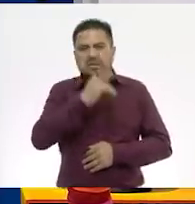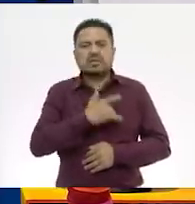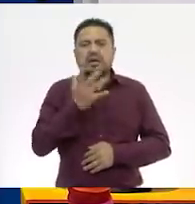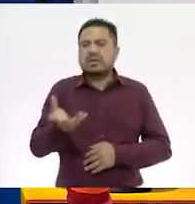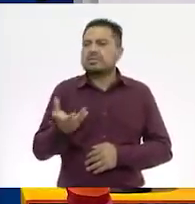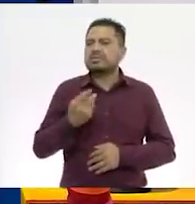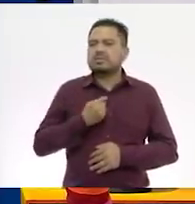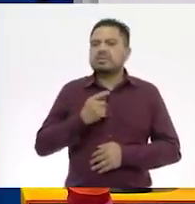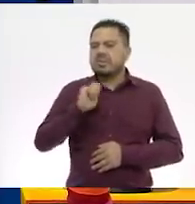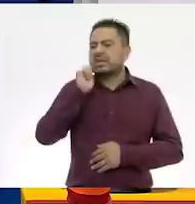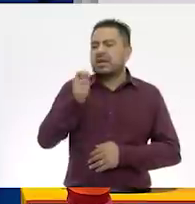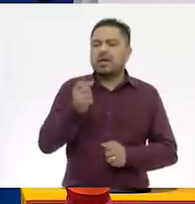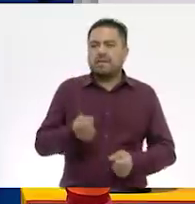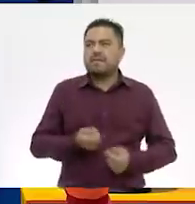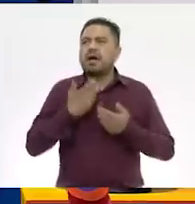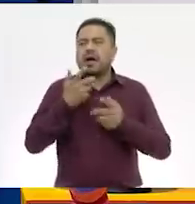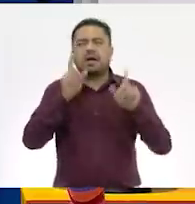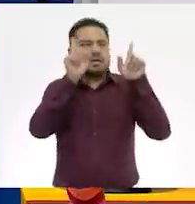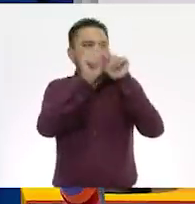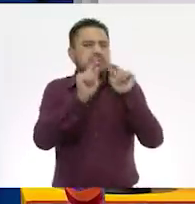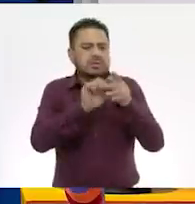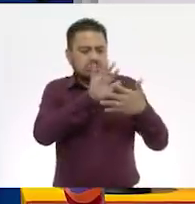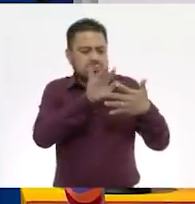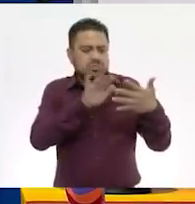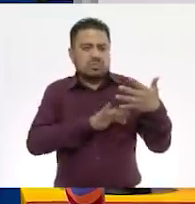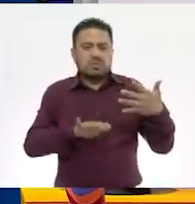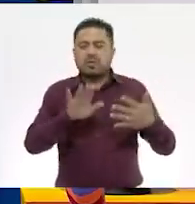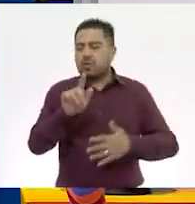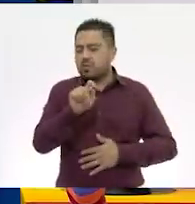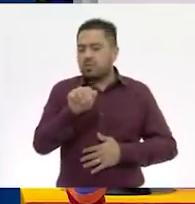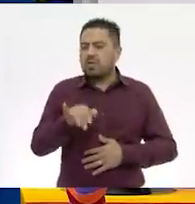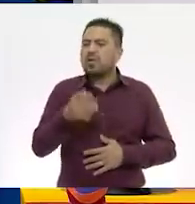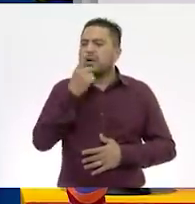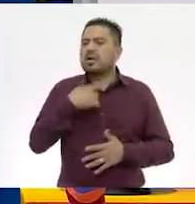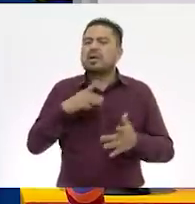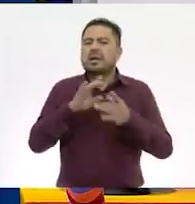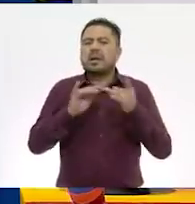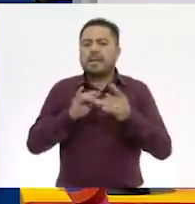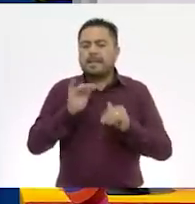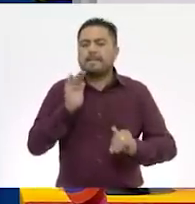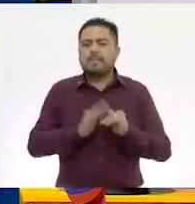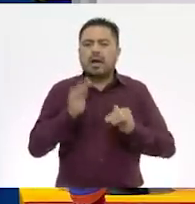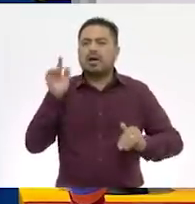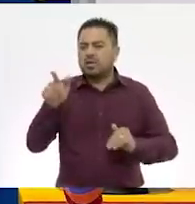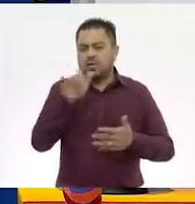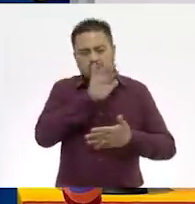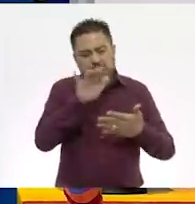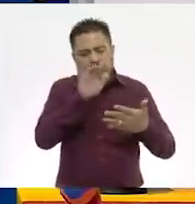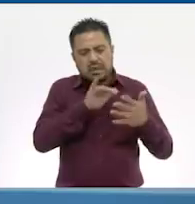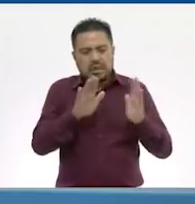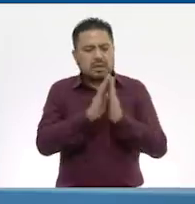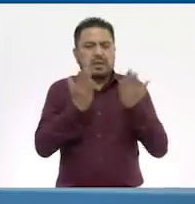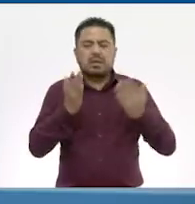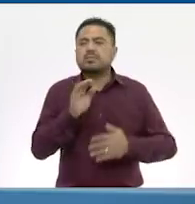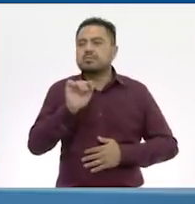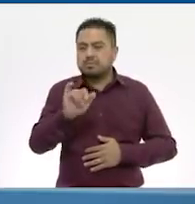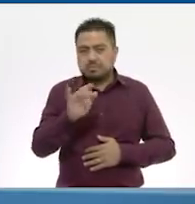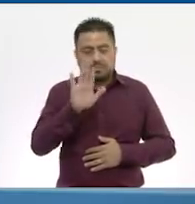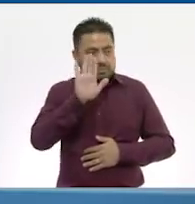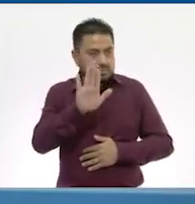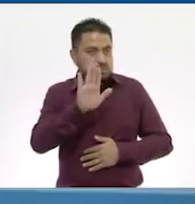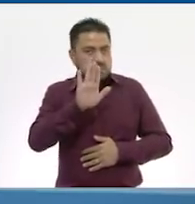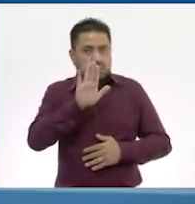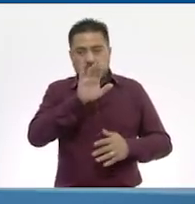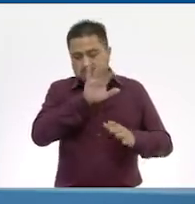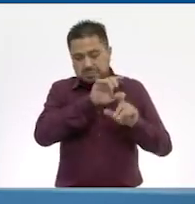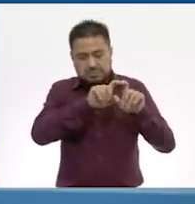moraleja, que es una frase que resume una lección. Ton, cuéntanos más sobre las fábulas que estuviste leyendo. Pues una